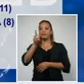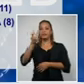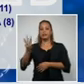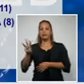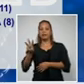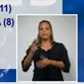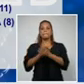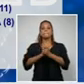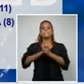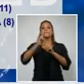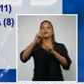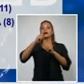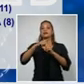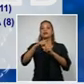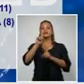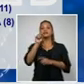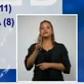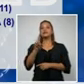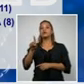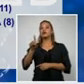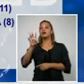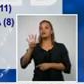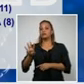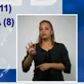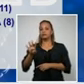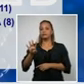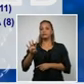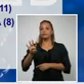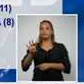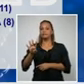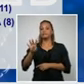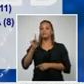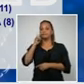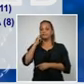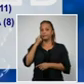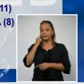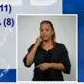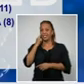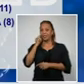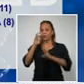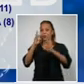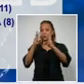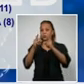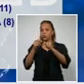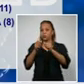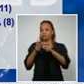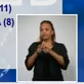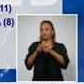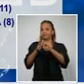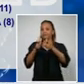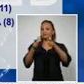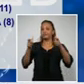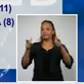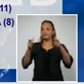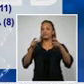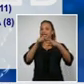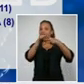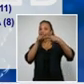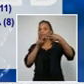Matanzas, 114. Fíjense la cantidad de casos que se concentran en estas 3